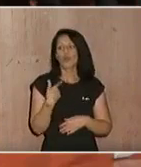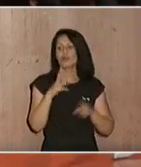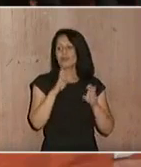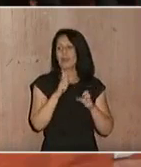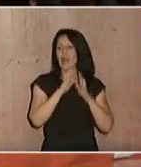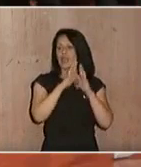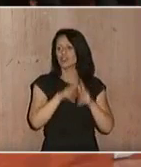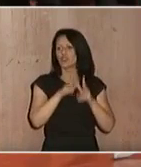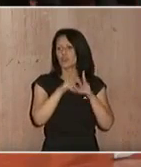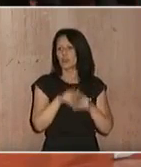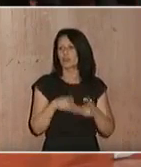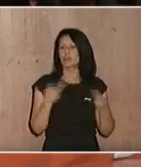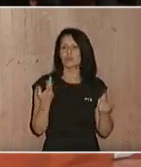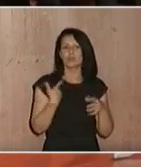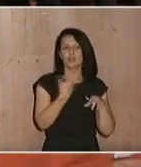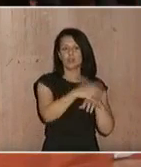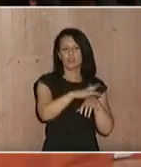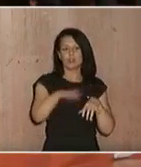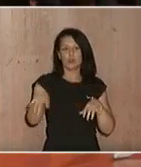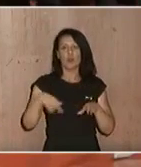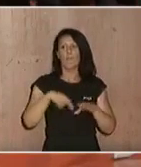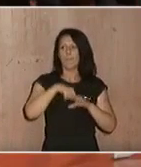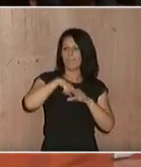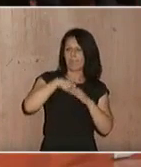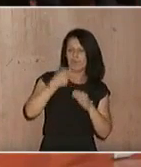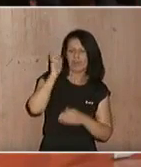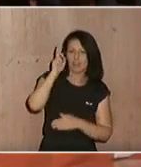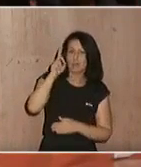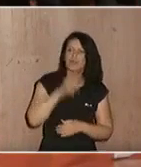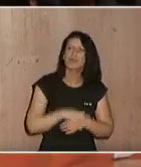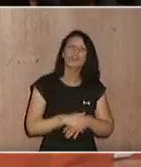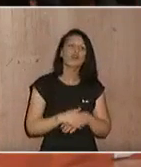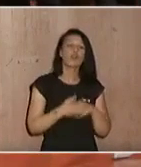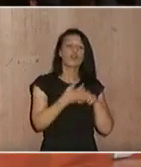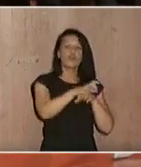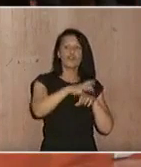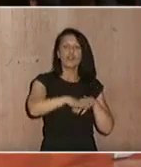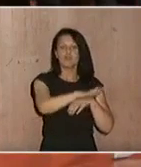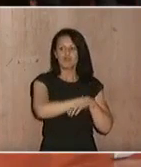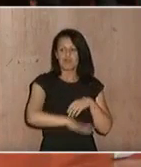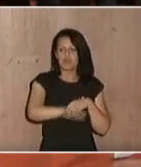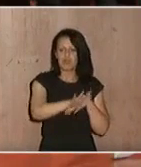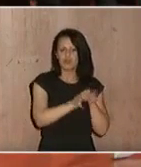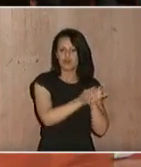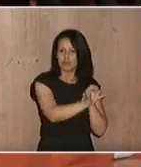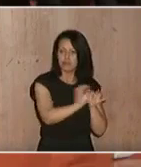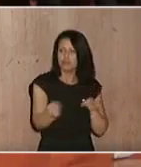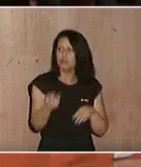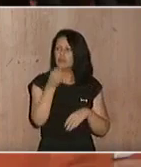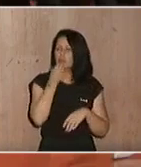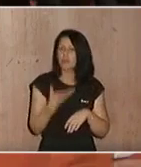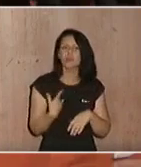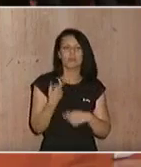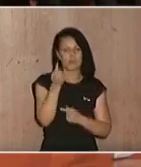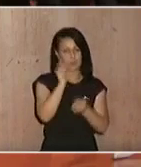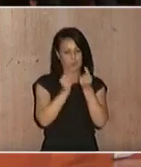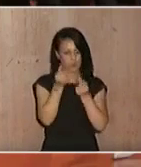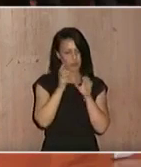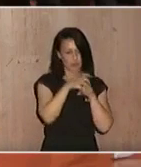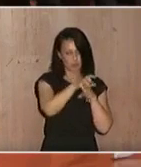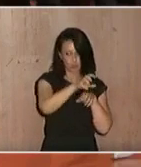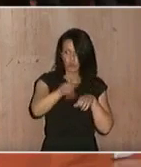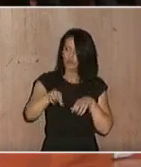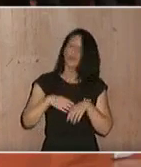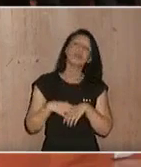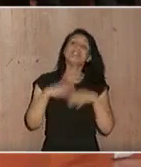axiomático: distribución de plazas de profesorado, distribución de espacios, distribución del presupuesto,